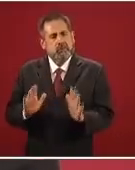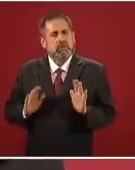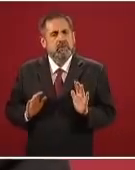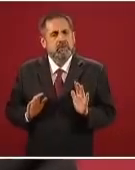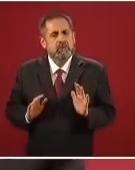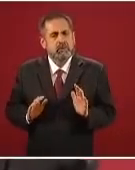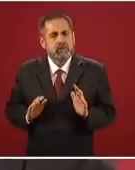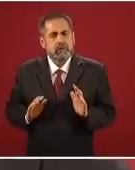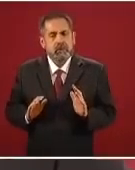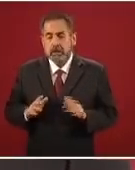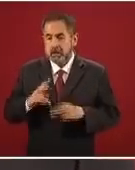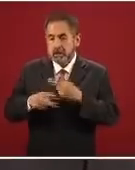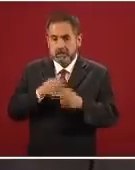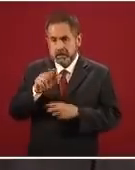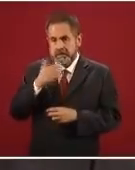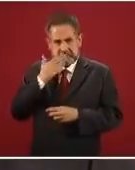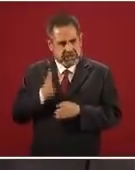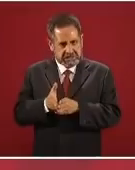y vamos muy bien,